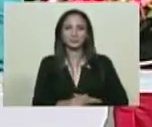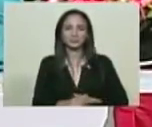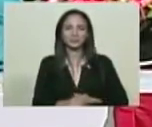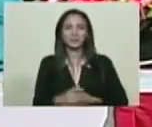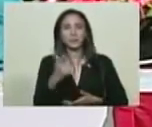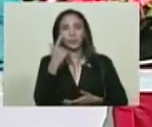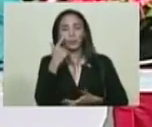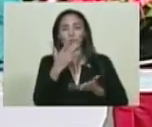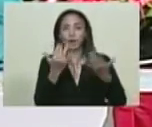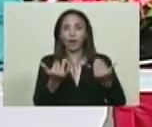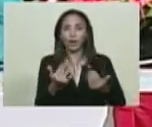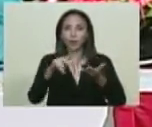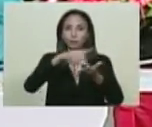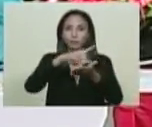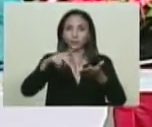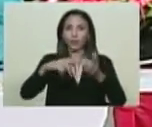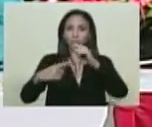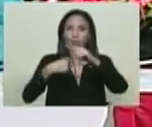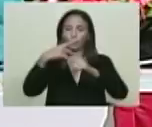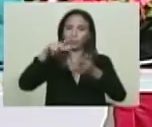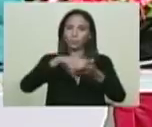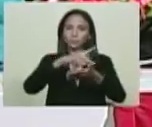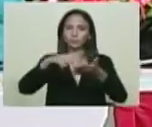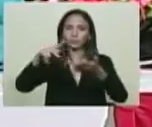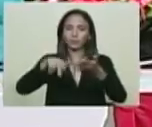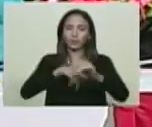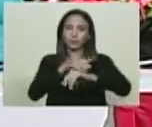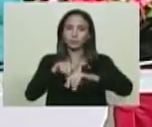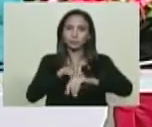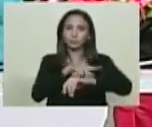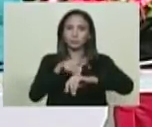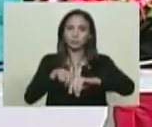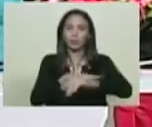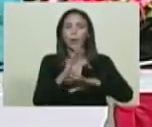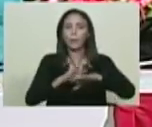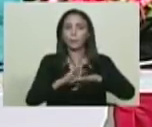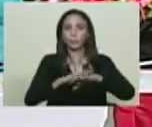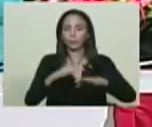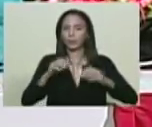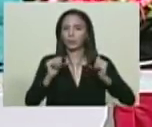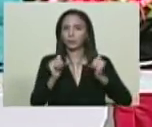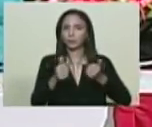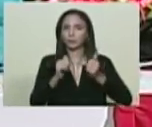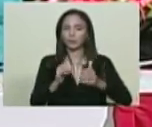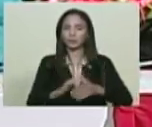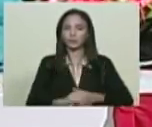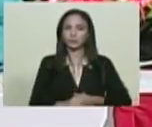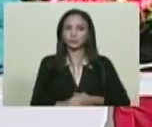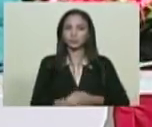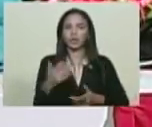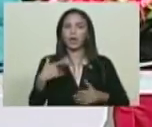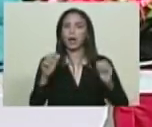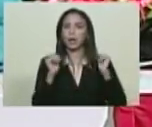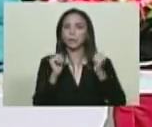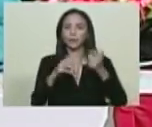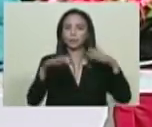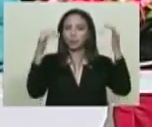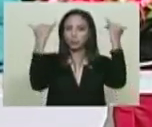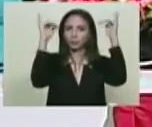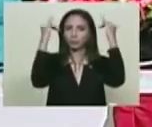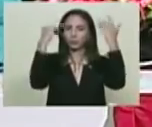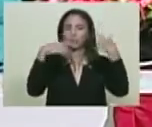Mira, ahora vamos a bailar salsa un rato, porque yo arranco la rumba por mi